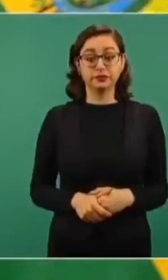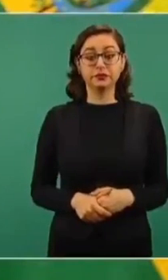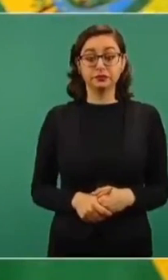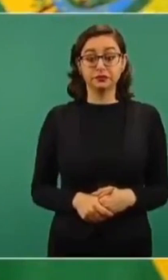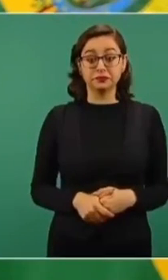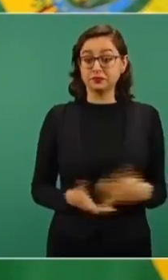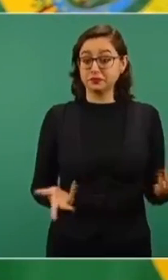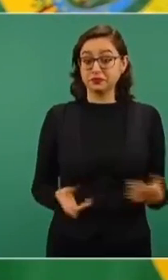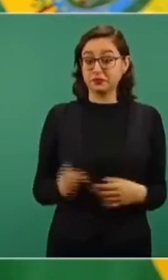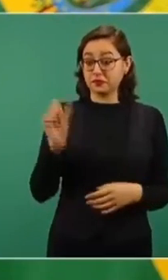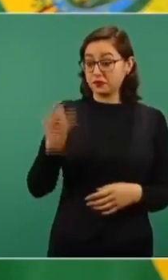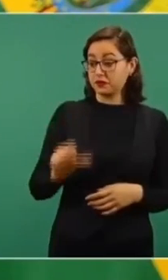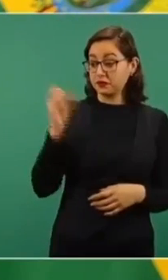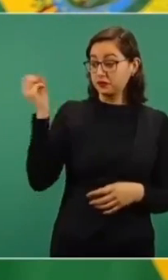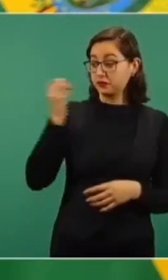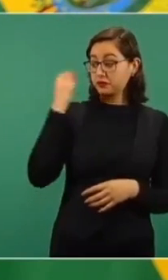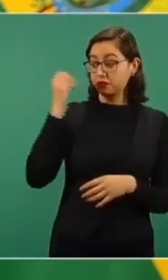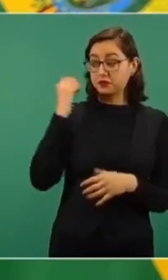terminando la conferencia,